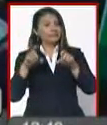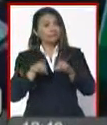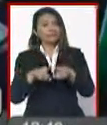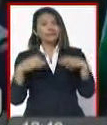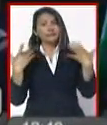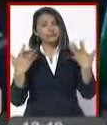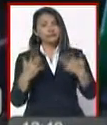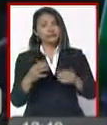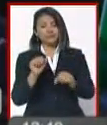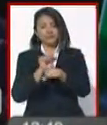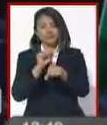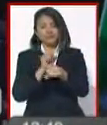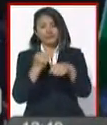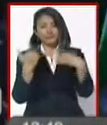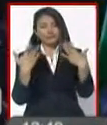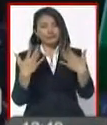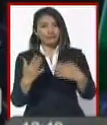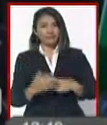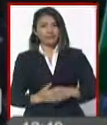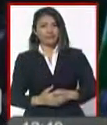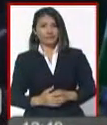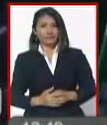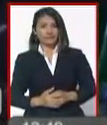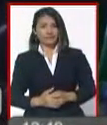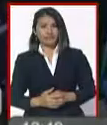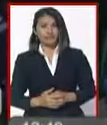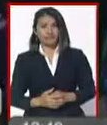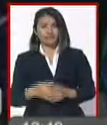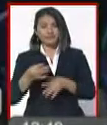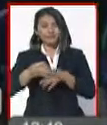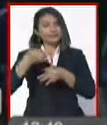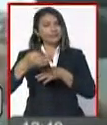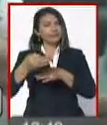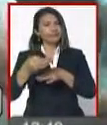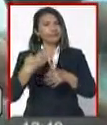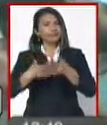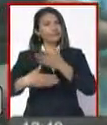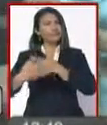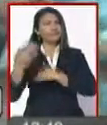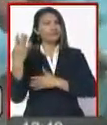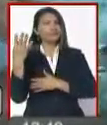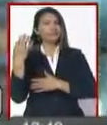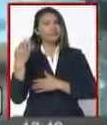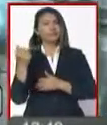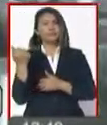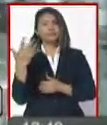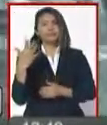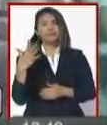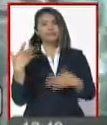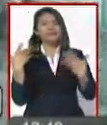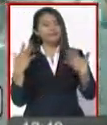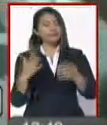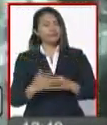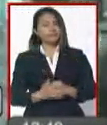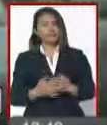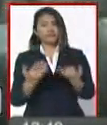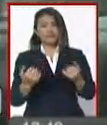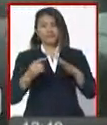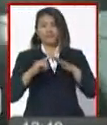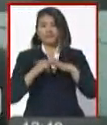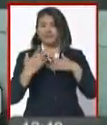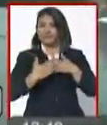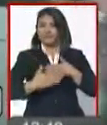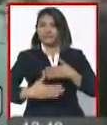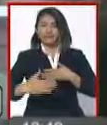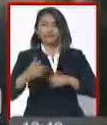suscritos, convenios en ejecución que por uno u otro motivo se retrasaron, que son del año 2014 y 2015. Y hoy estamos en